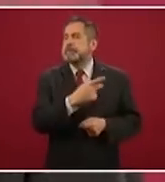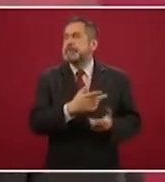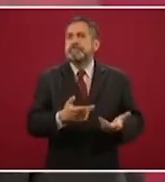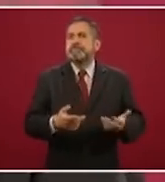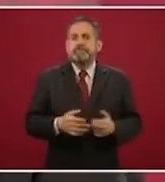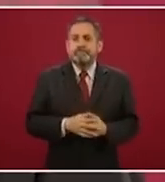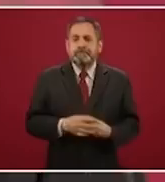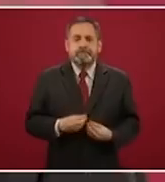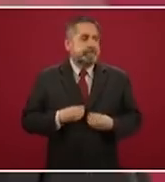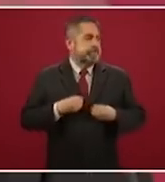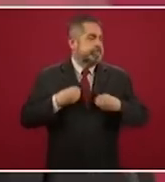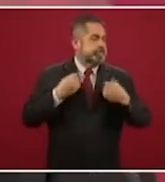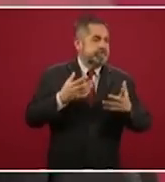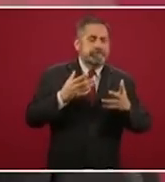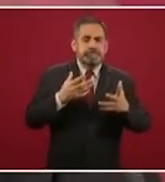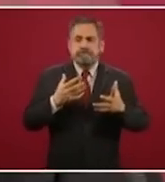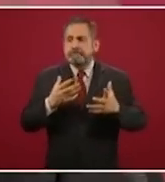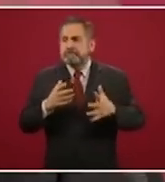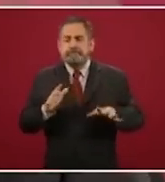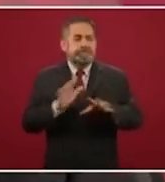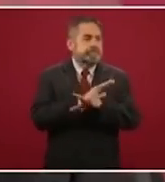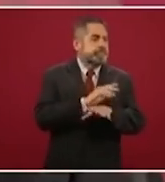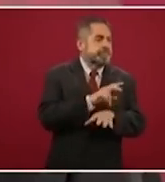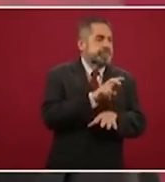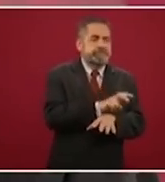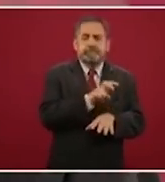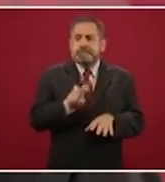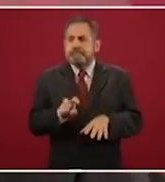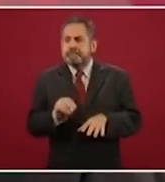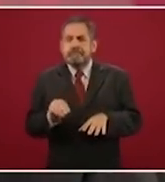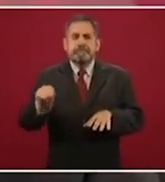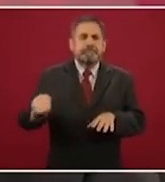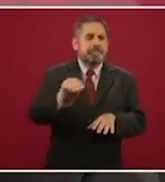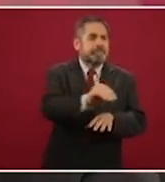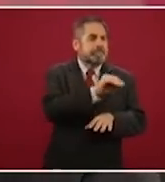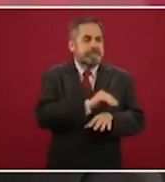a salto de mata, y eso no es vida.